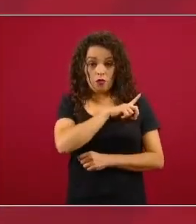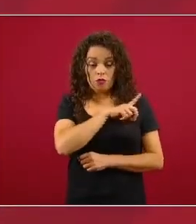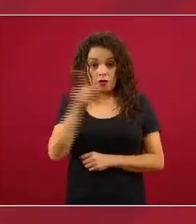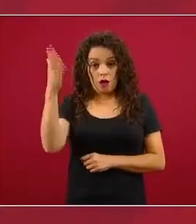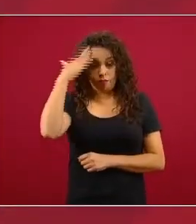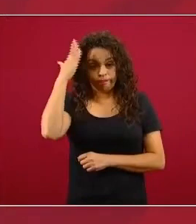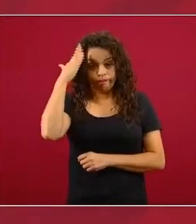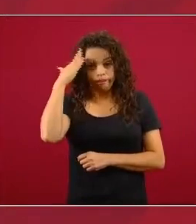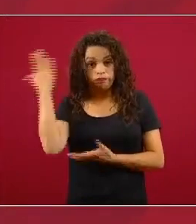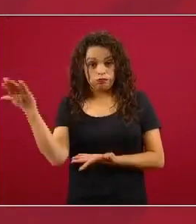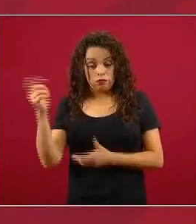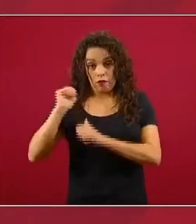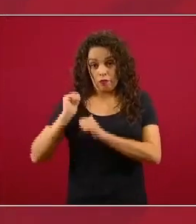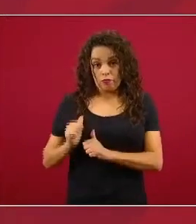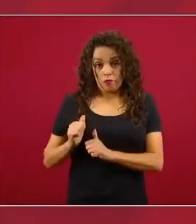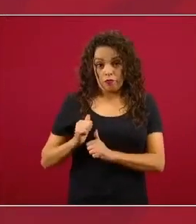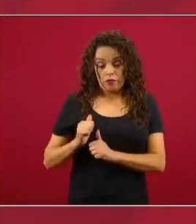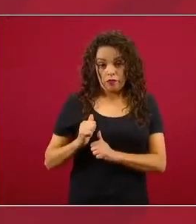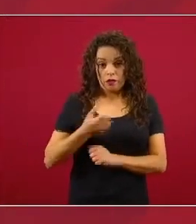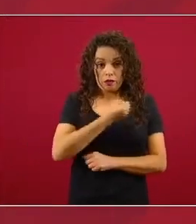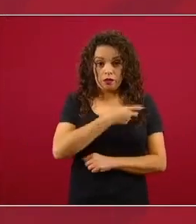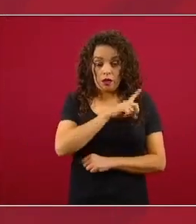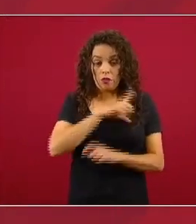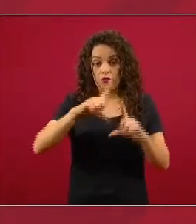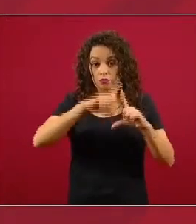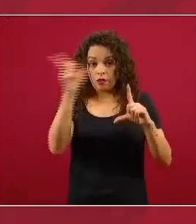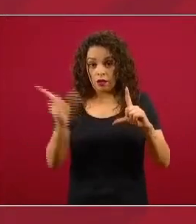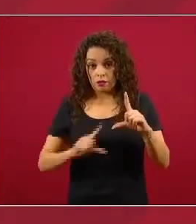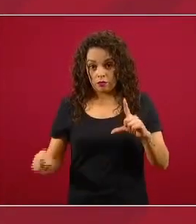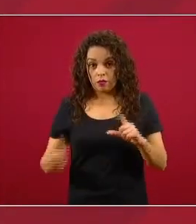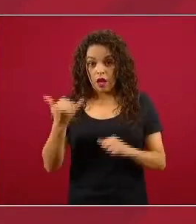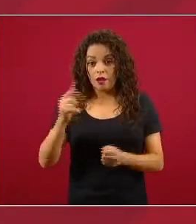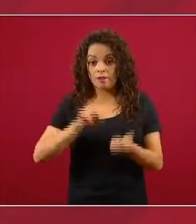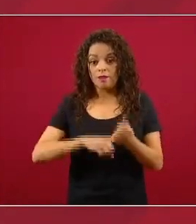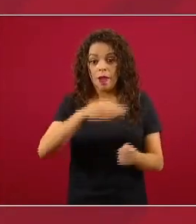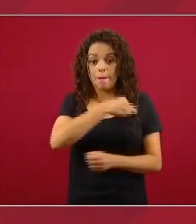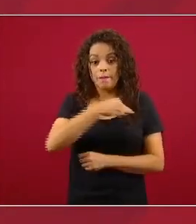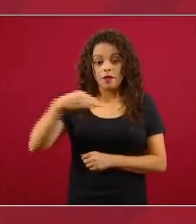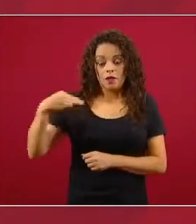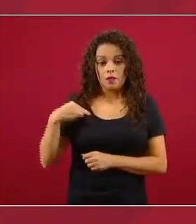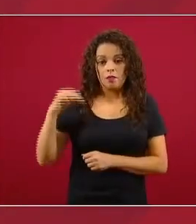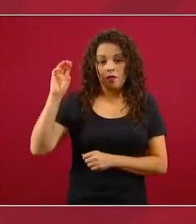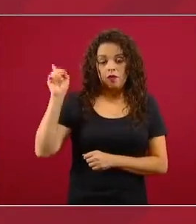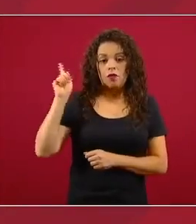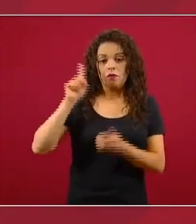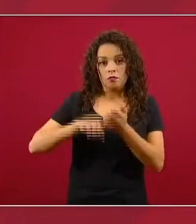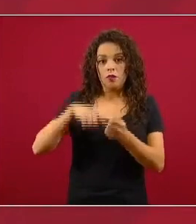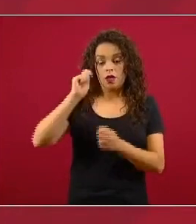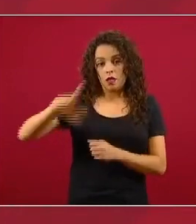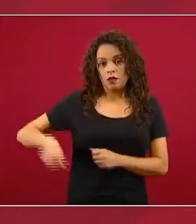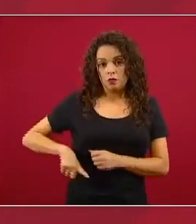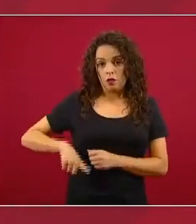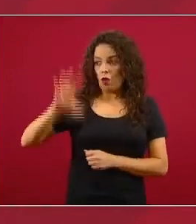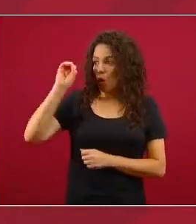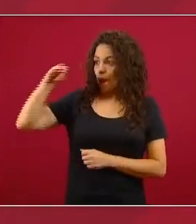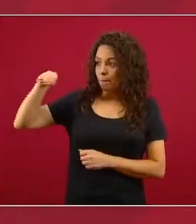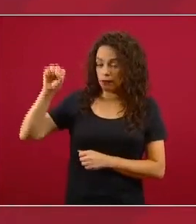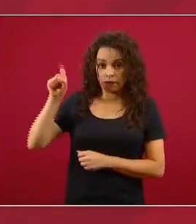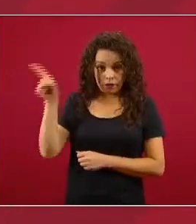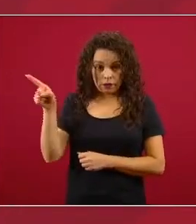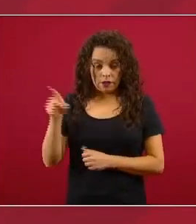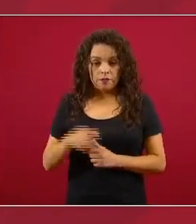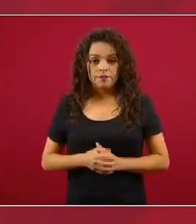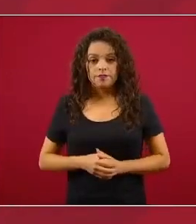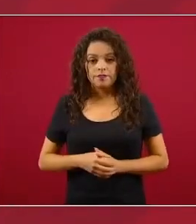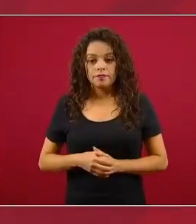cabeza de la Autoridad Sanitaria Nacional y miembro de la Asamblea Mundial de la Salud, la Asamblea de Gobierno de la Organización Mundial de la Salud,